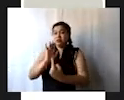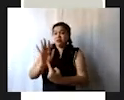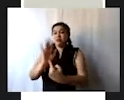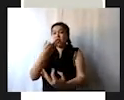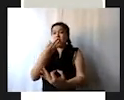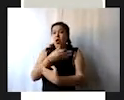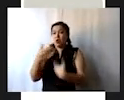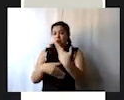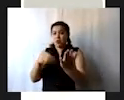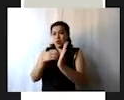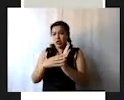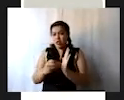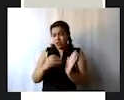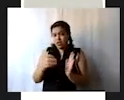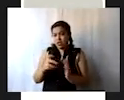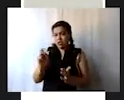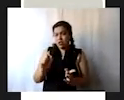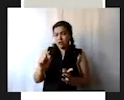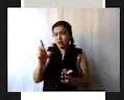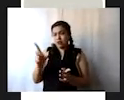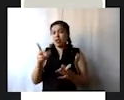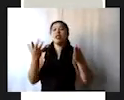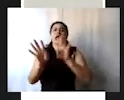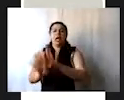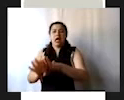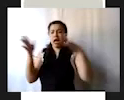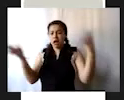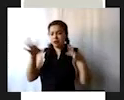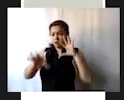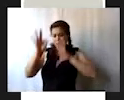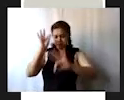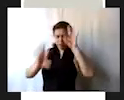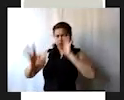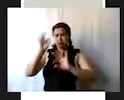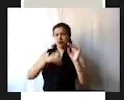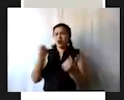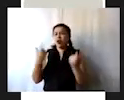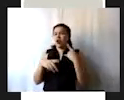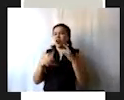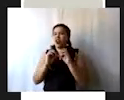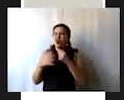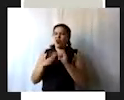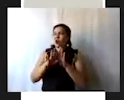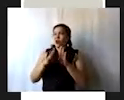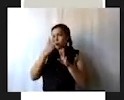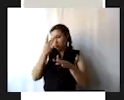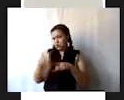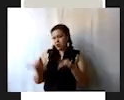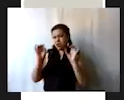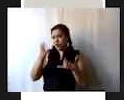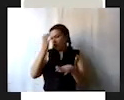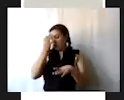Agenda 2030 es abierta, se encuentra, solo hay que uno que otro truco, saberlo para